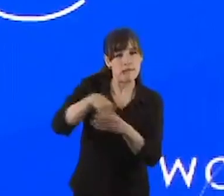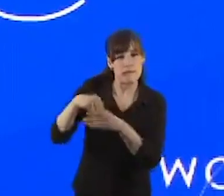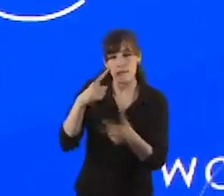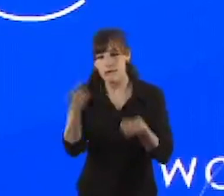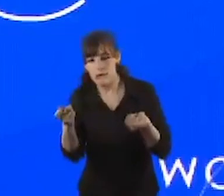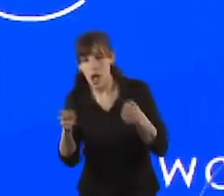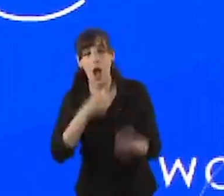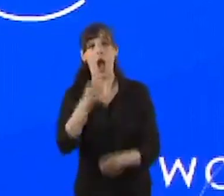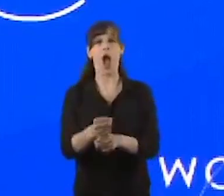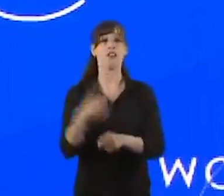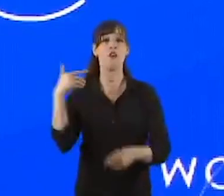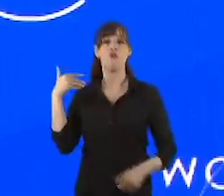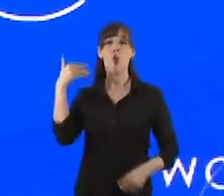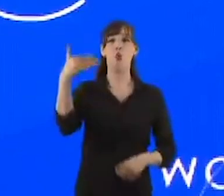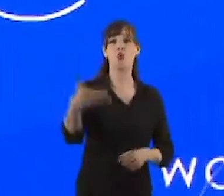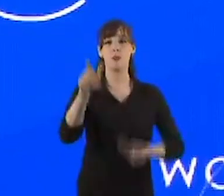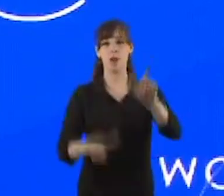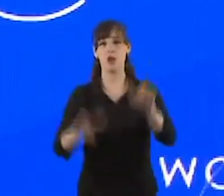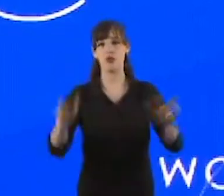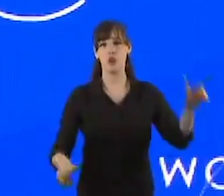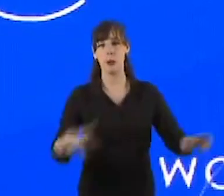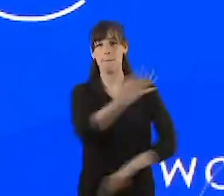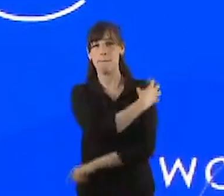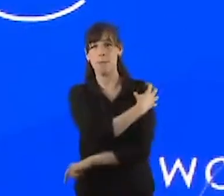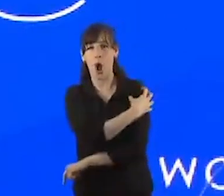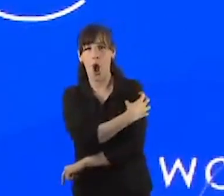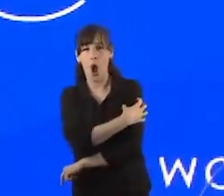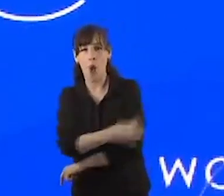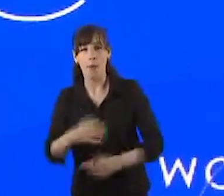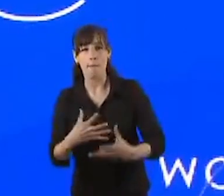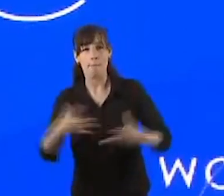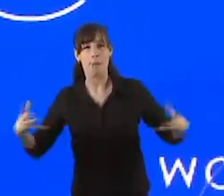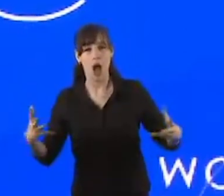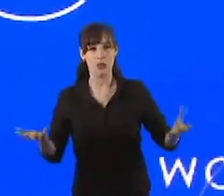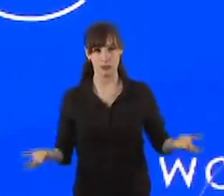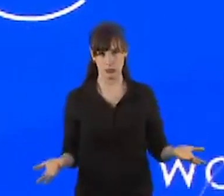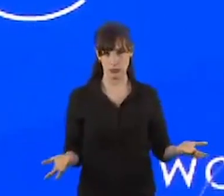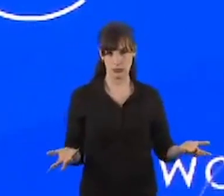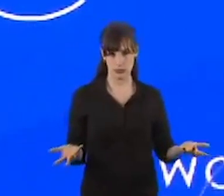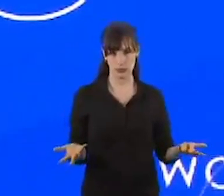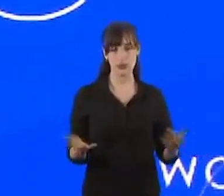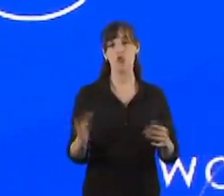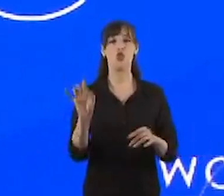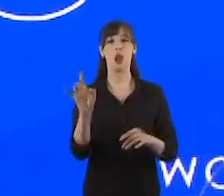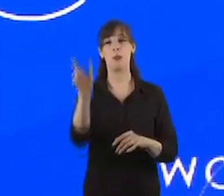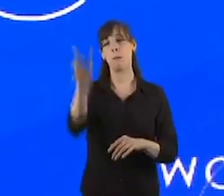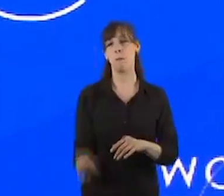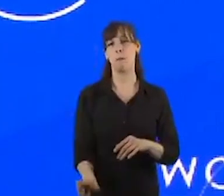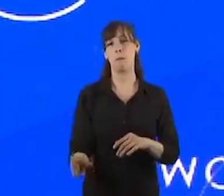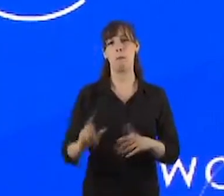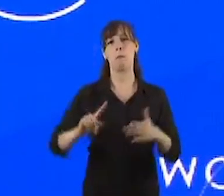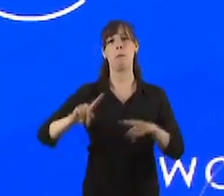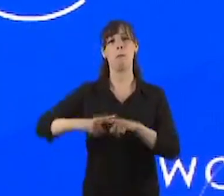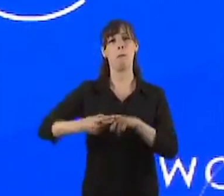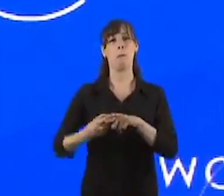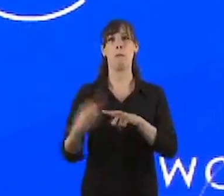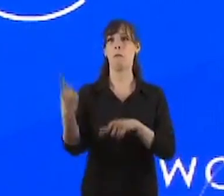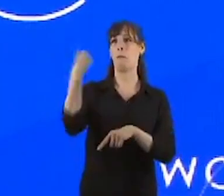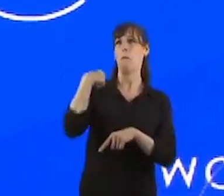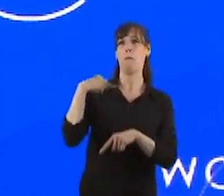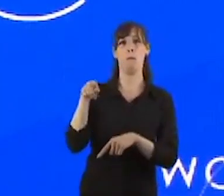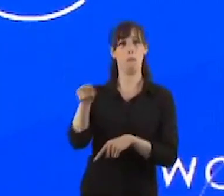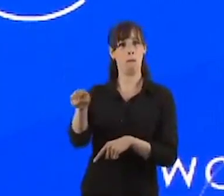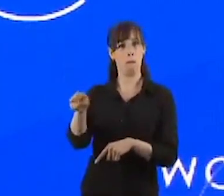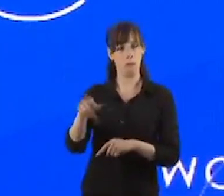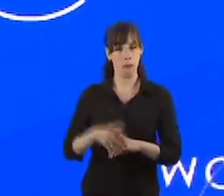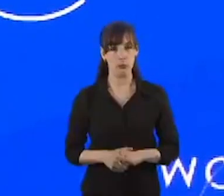más pobres y a la vida de todos nosotros dependa de un burócrata sentado en una oficina de lujo. Dado el